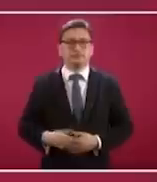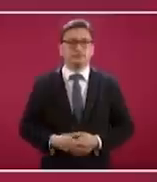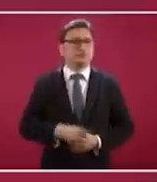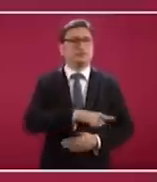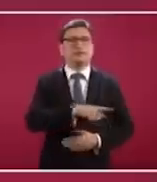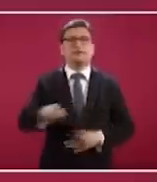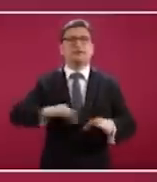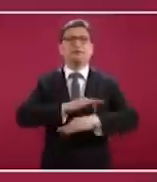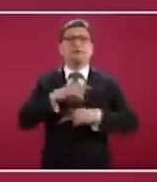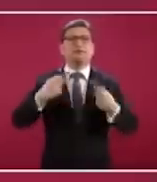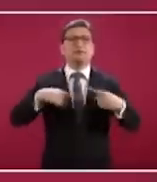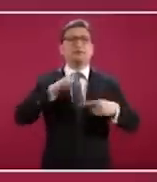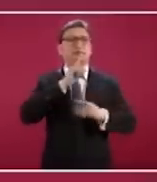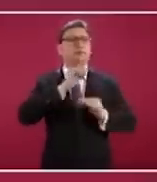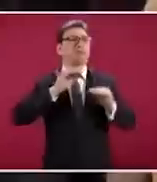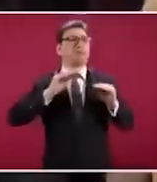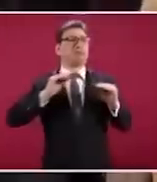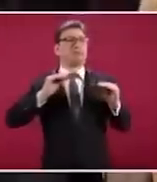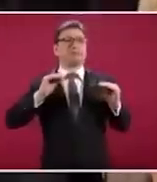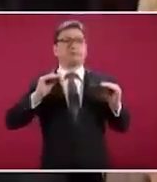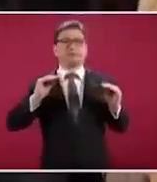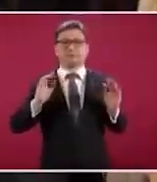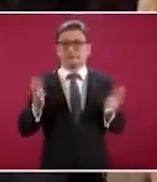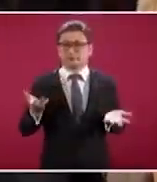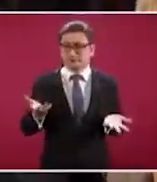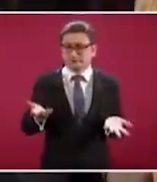Nadie levantó la mano.